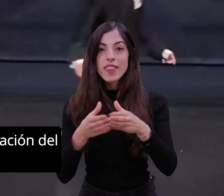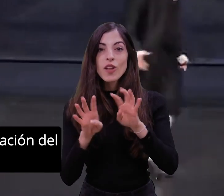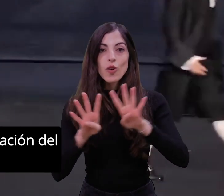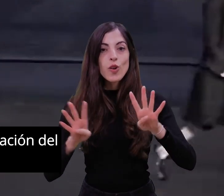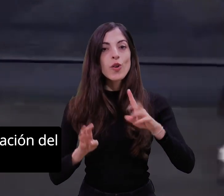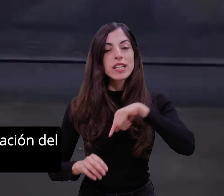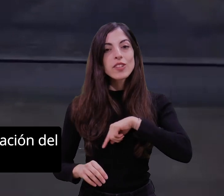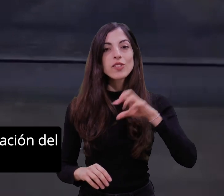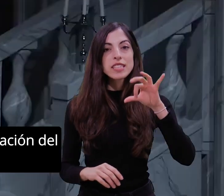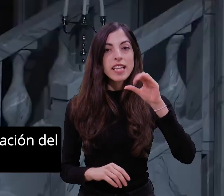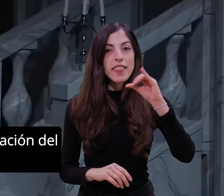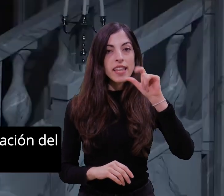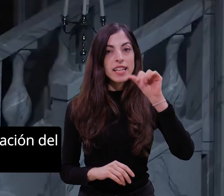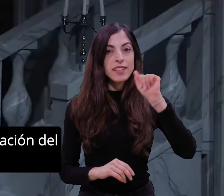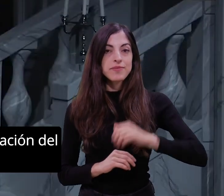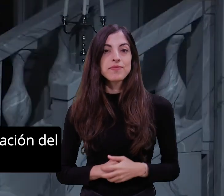Siciliano.